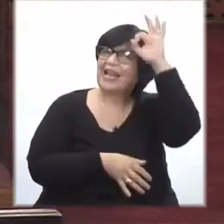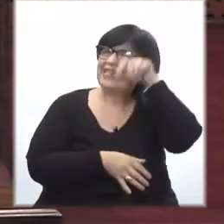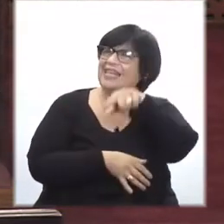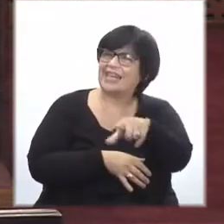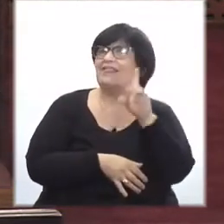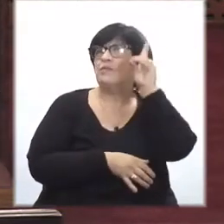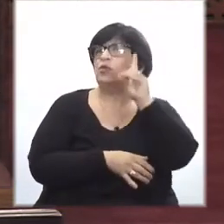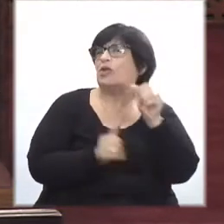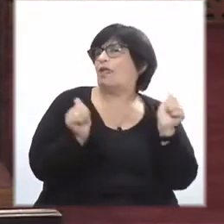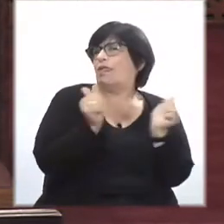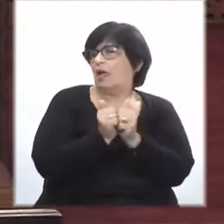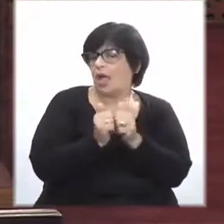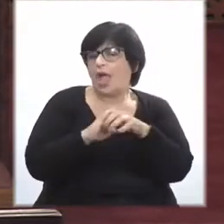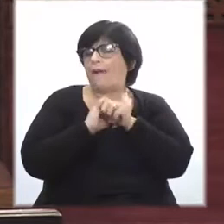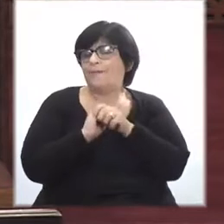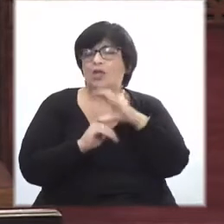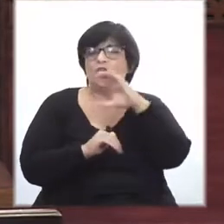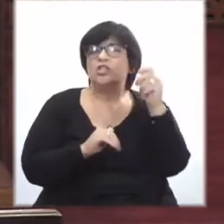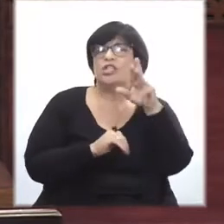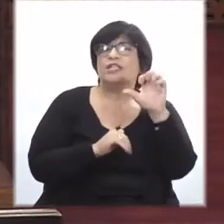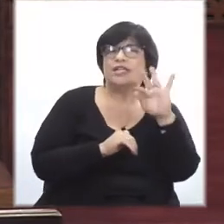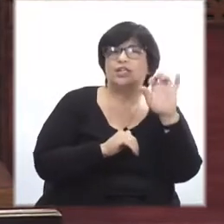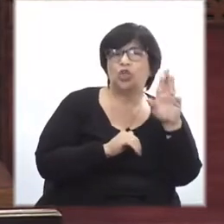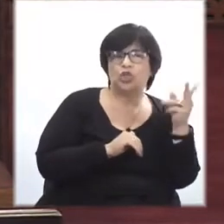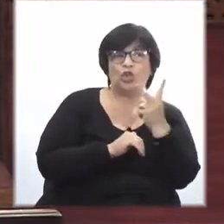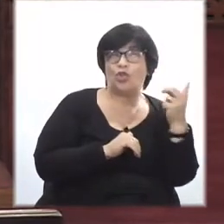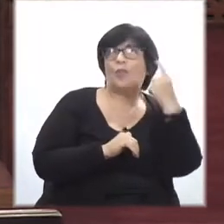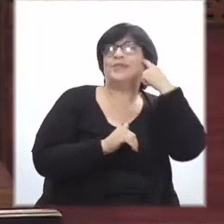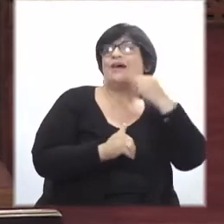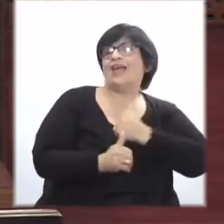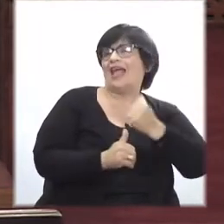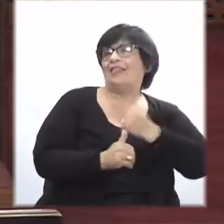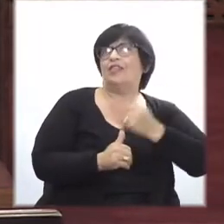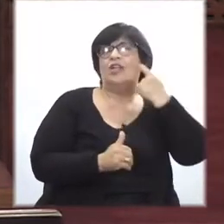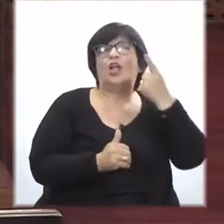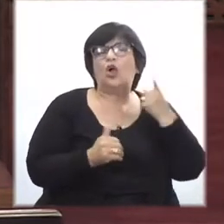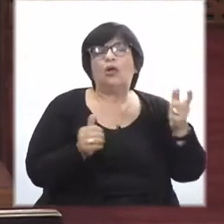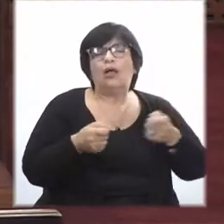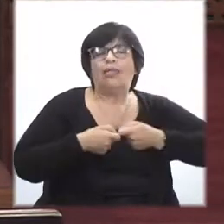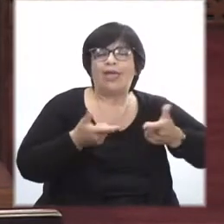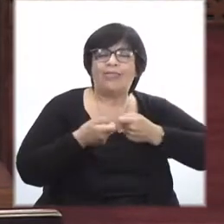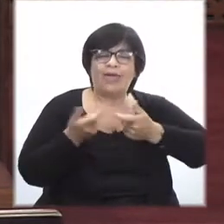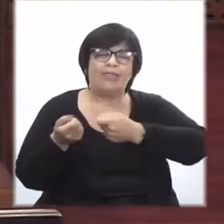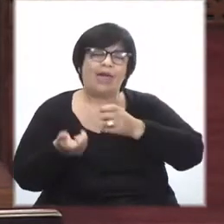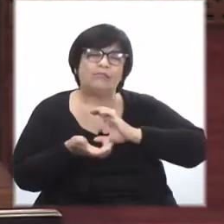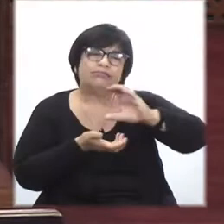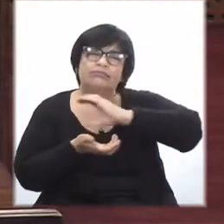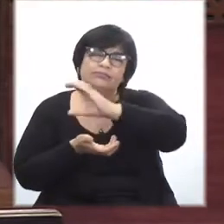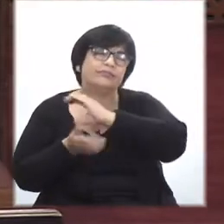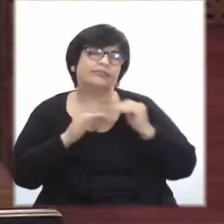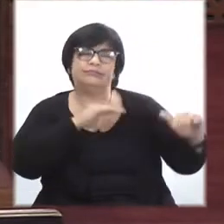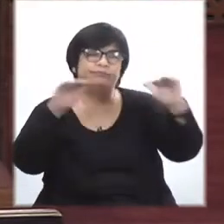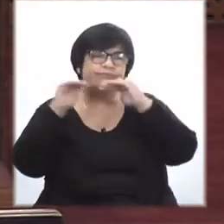con su amigo Chesterton, con el que, inspirados en el pensamiento católico, fundaron el movimiento distributivista, que no existe